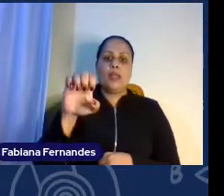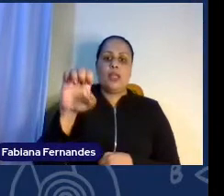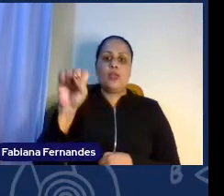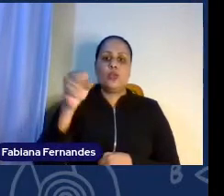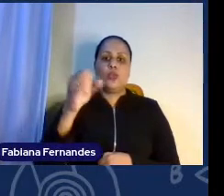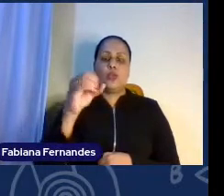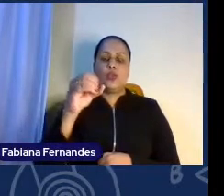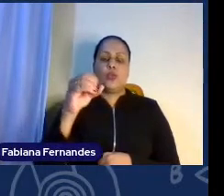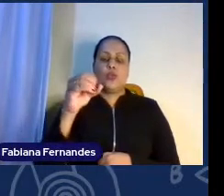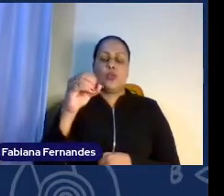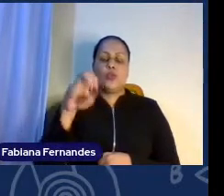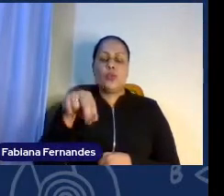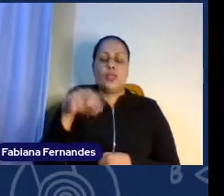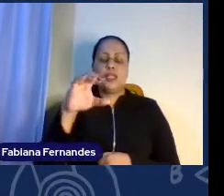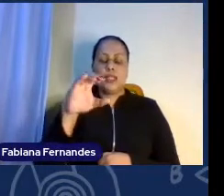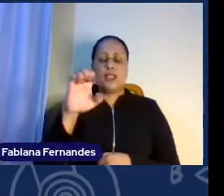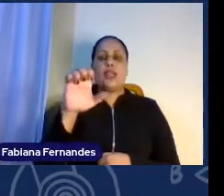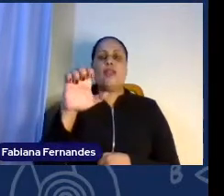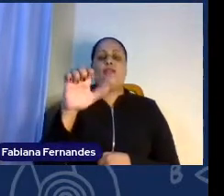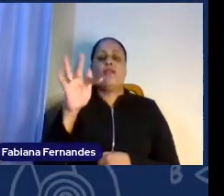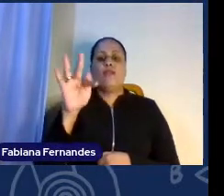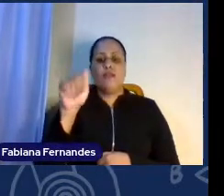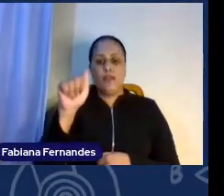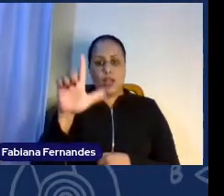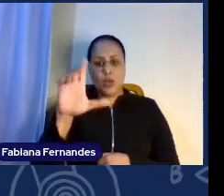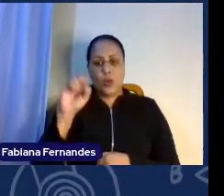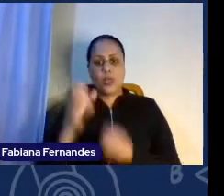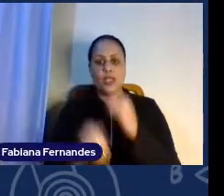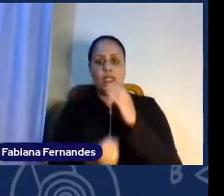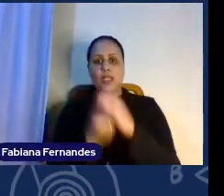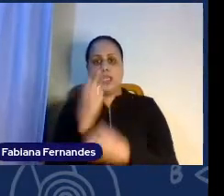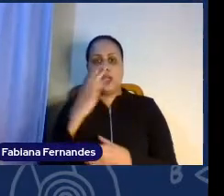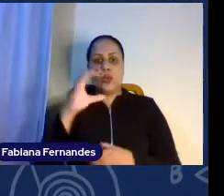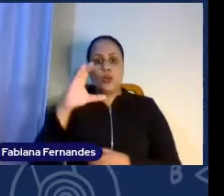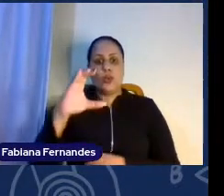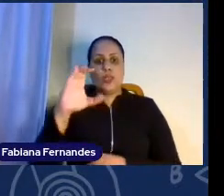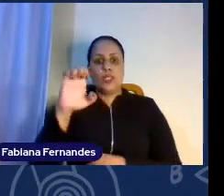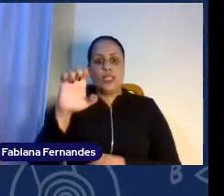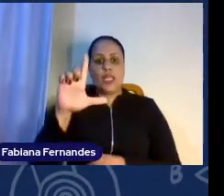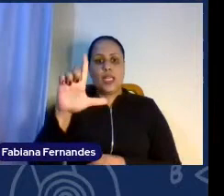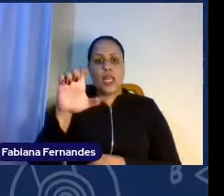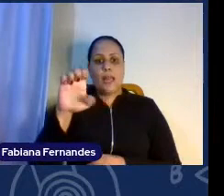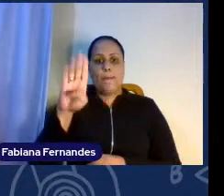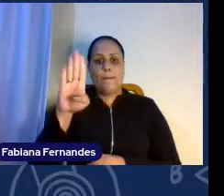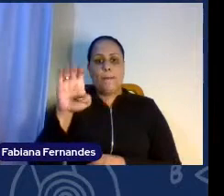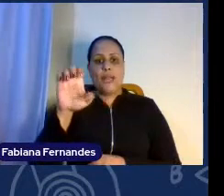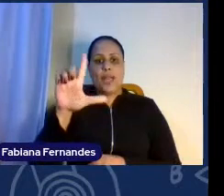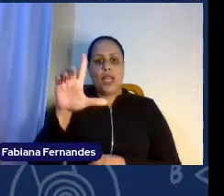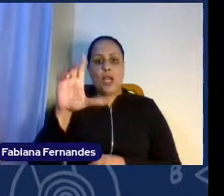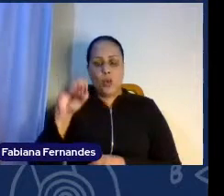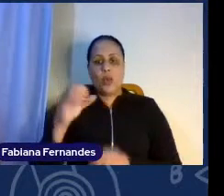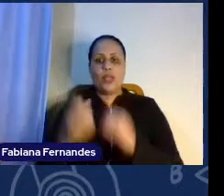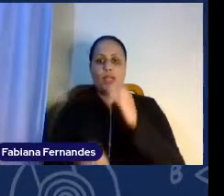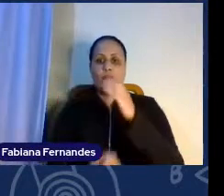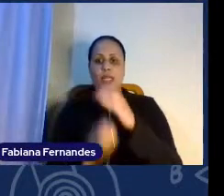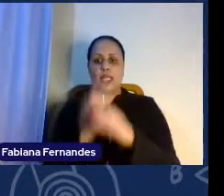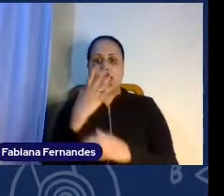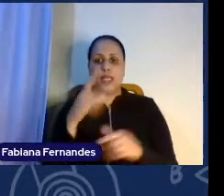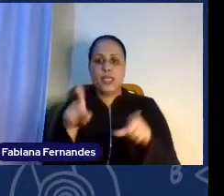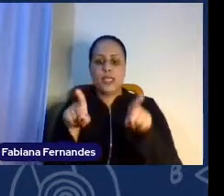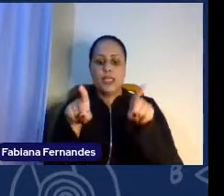va a dar origen al puente y al cerebelo, y mielencéfalo, que va a dar origen al